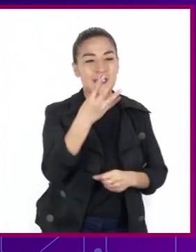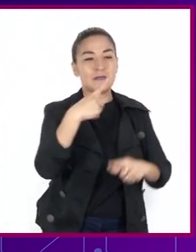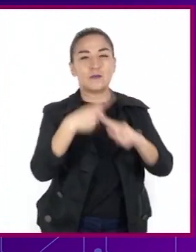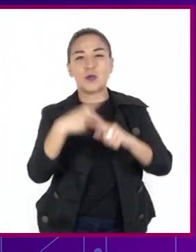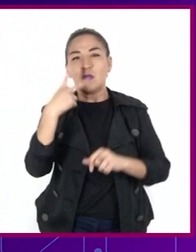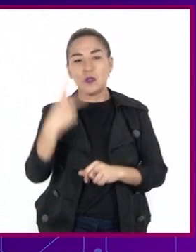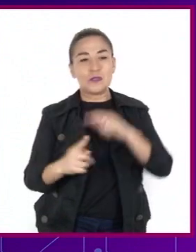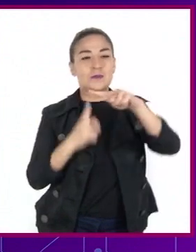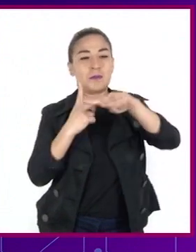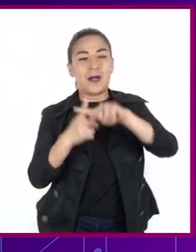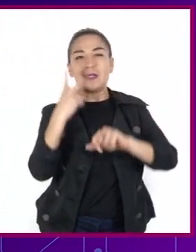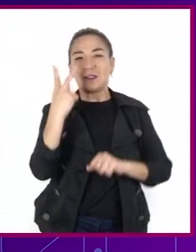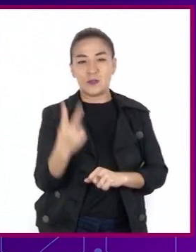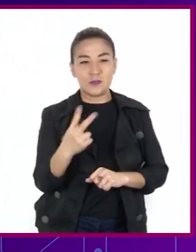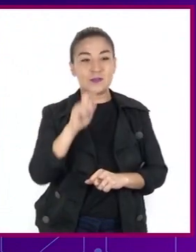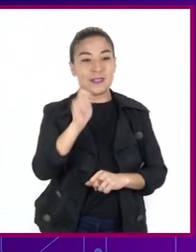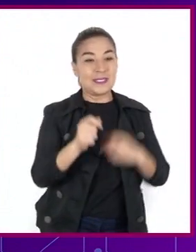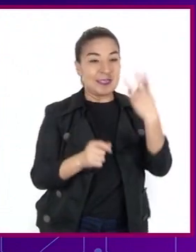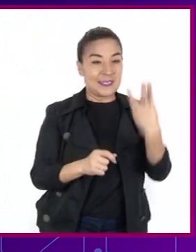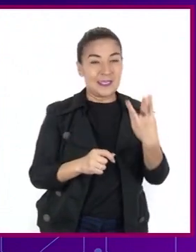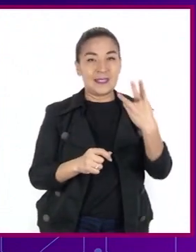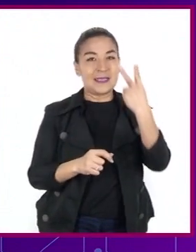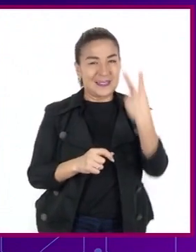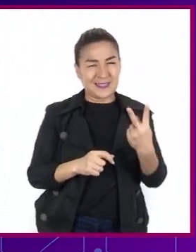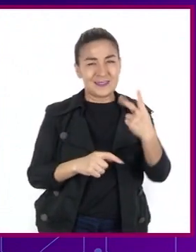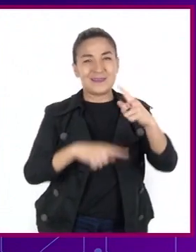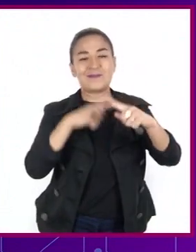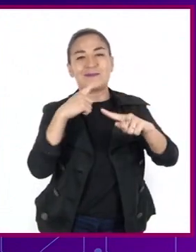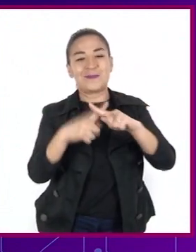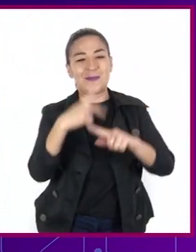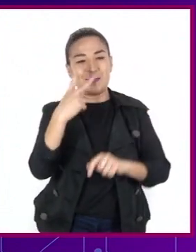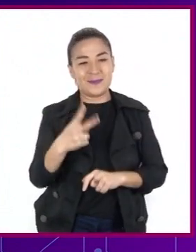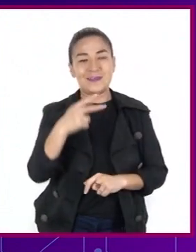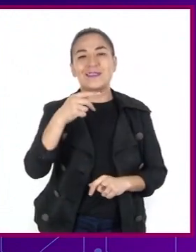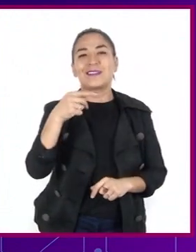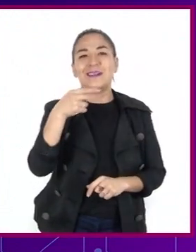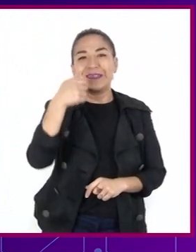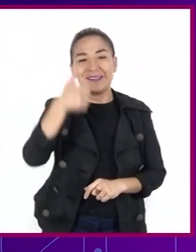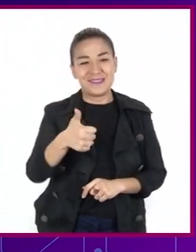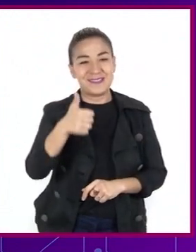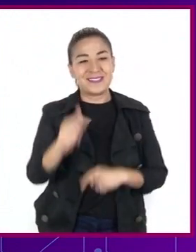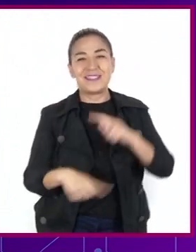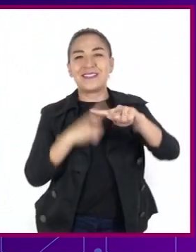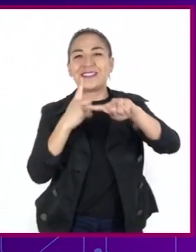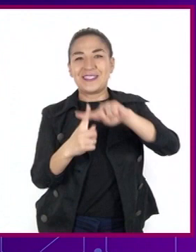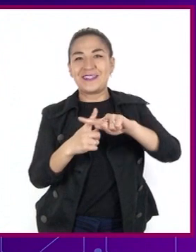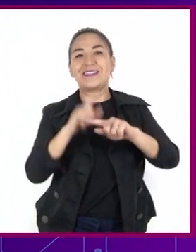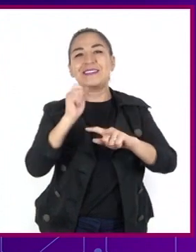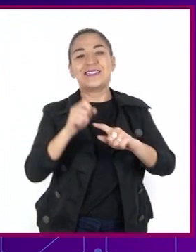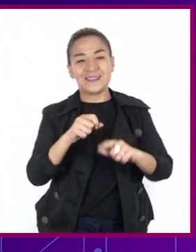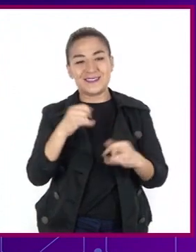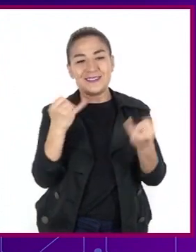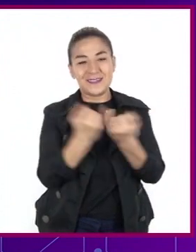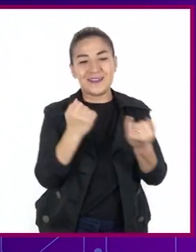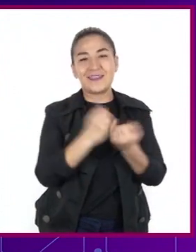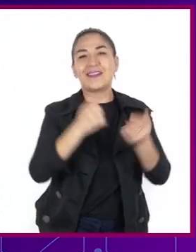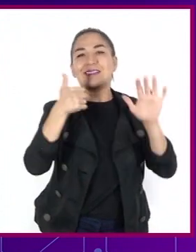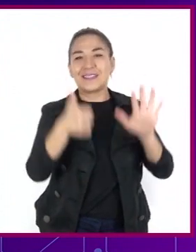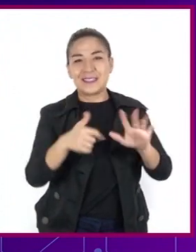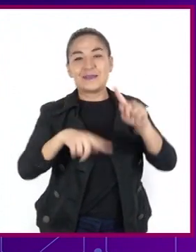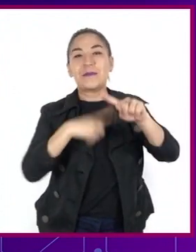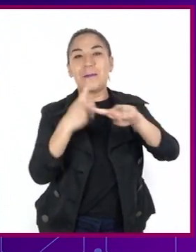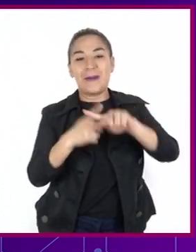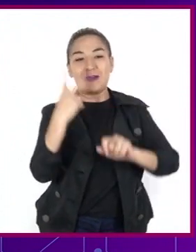más 2. Como 3 por 2 es igual a 6, obtenemos que 2 va a multiplicar a la suma de 6 más